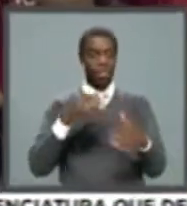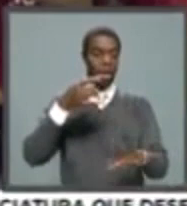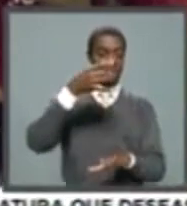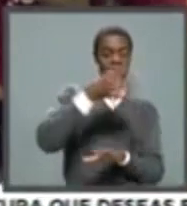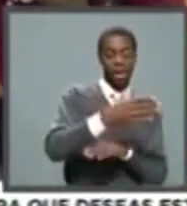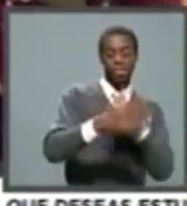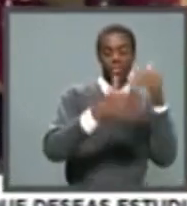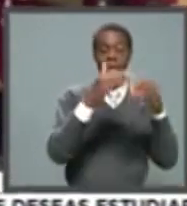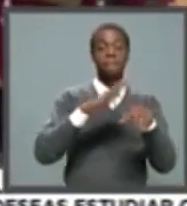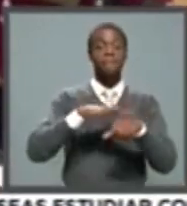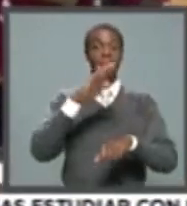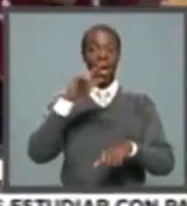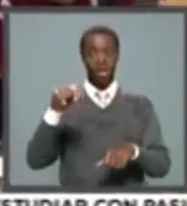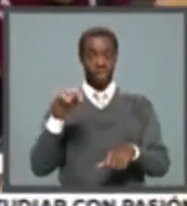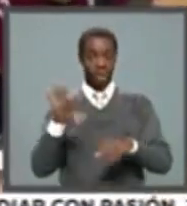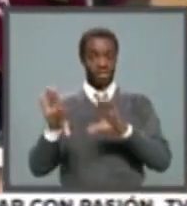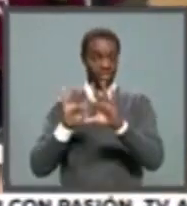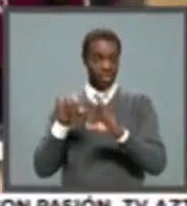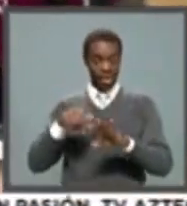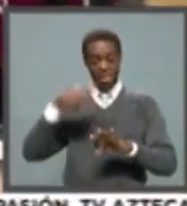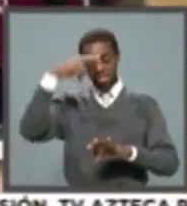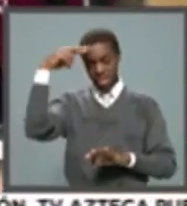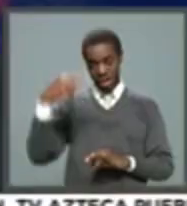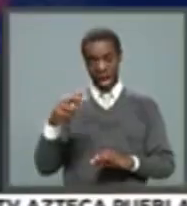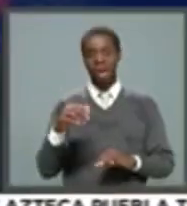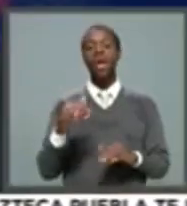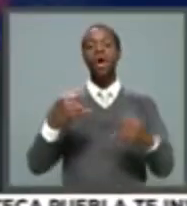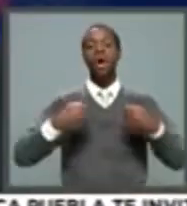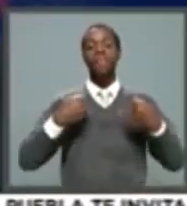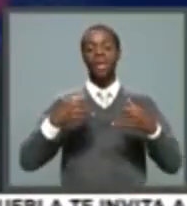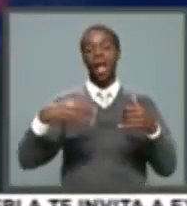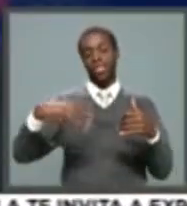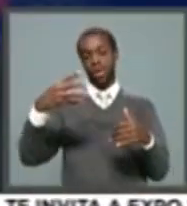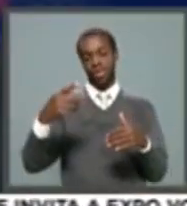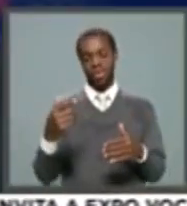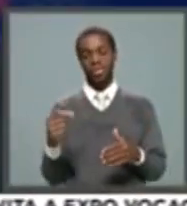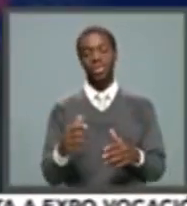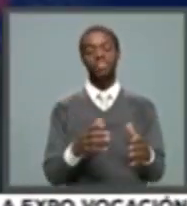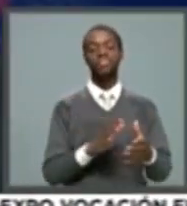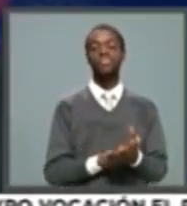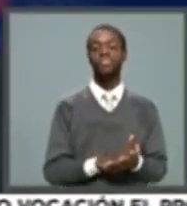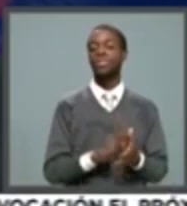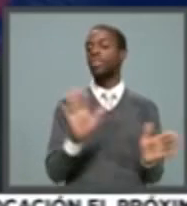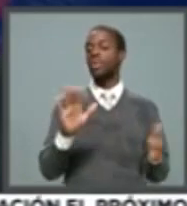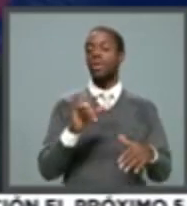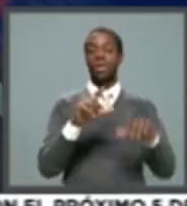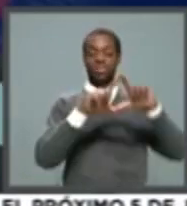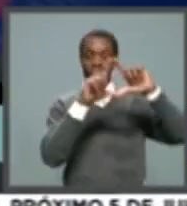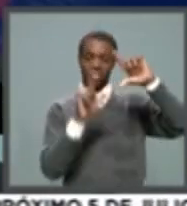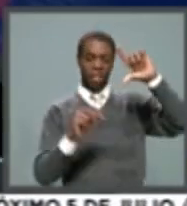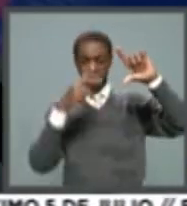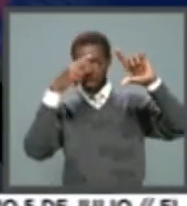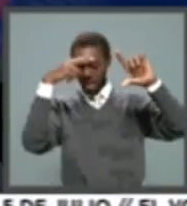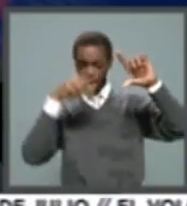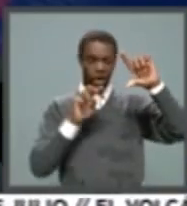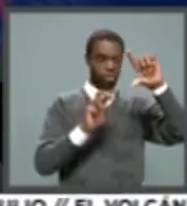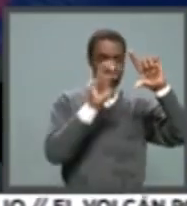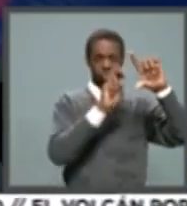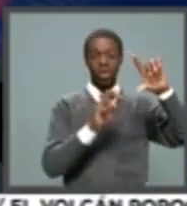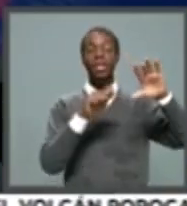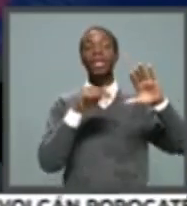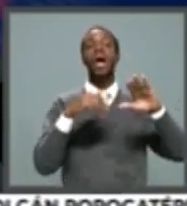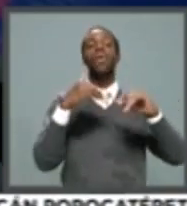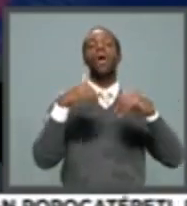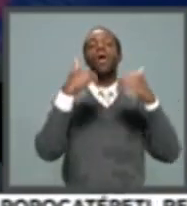además de que ha jugado con la selección mexicana sub-14. He viajado casi por toda la República Mexicana y fuera he salido al Festival